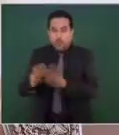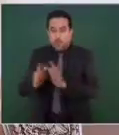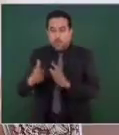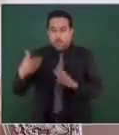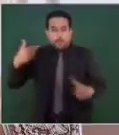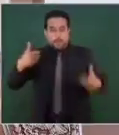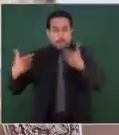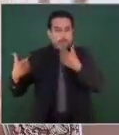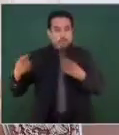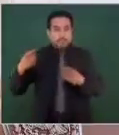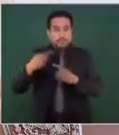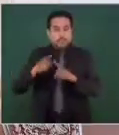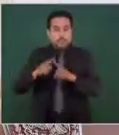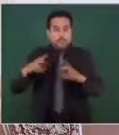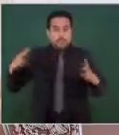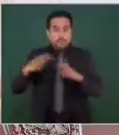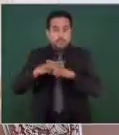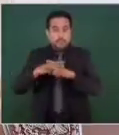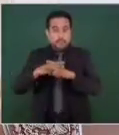y esto